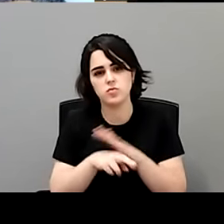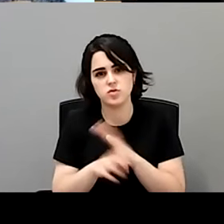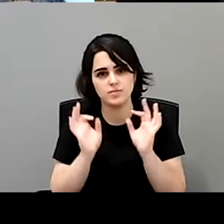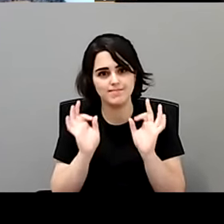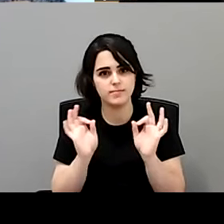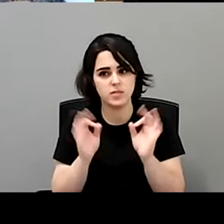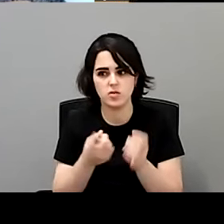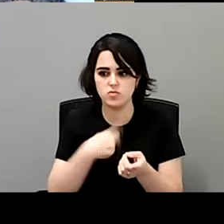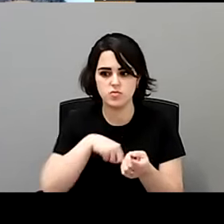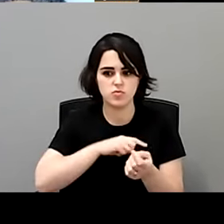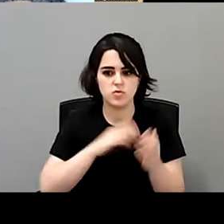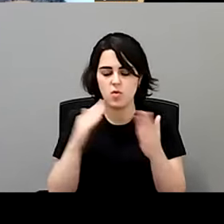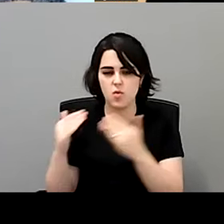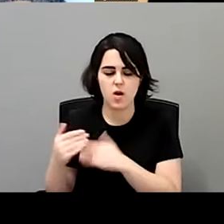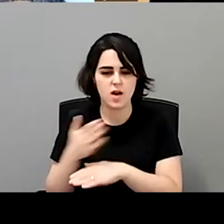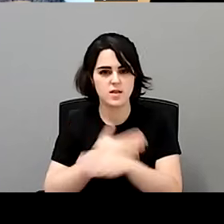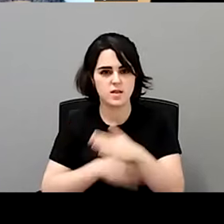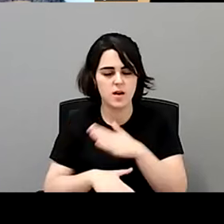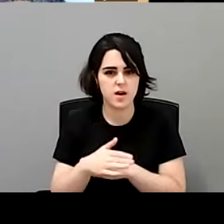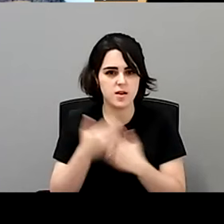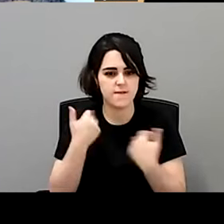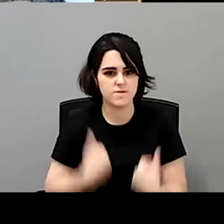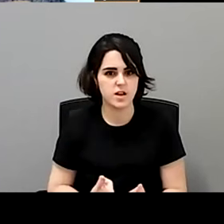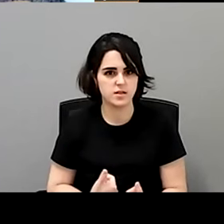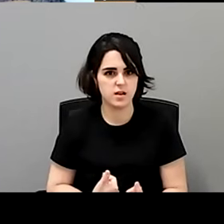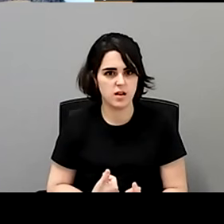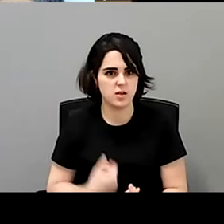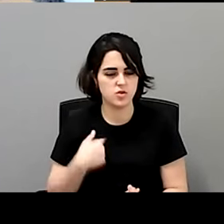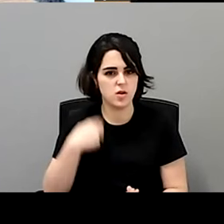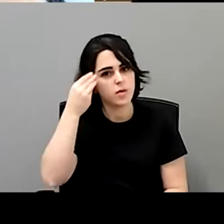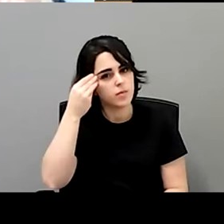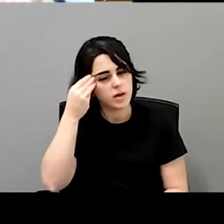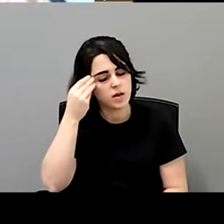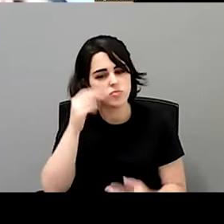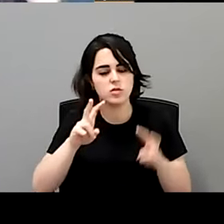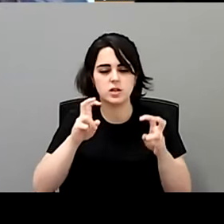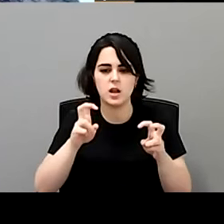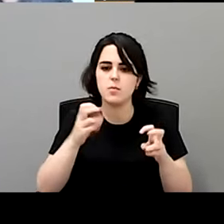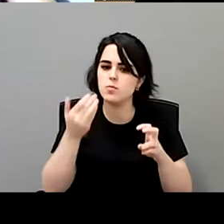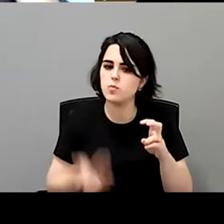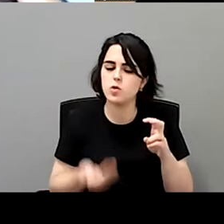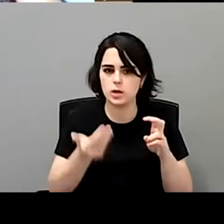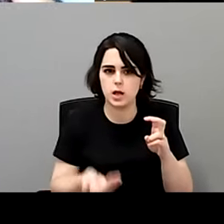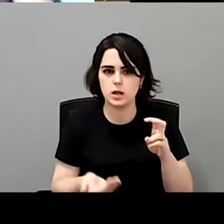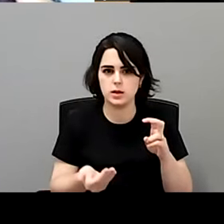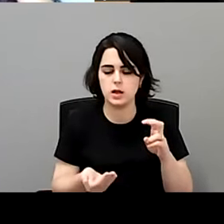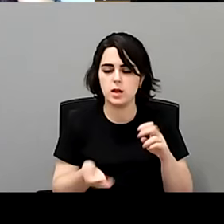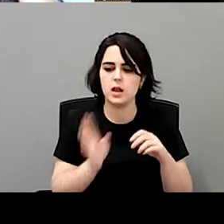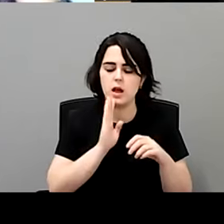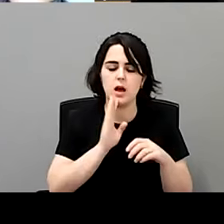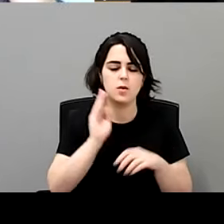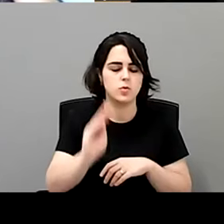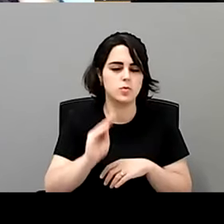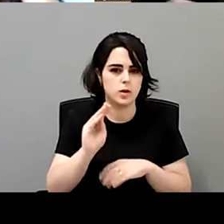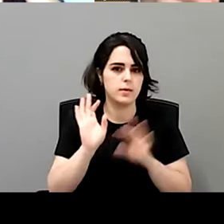no tenemos uno de discapacidad física. A mí eso me parece uno de los temas muy relevantes, y lo que preguntabas es eso.